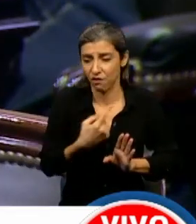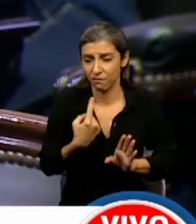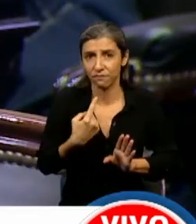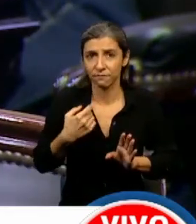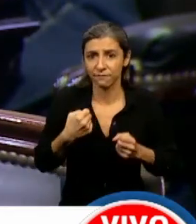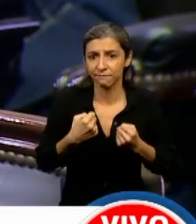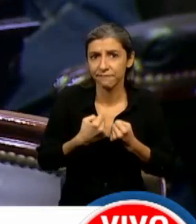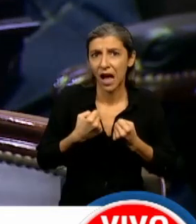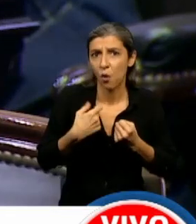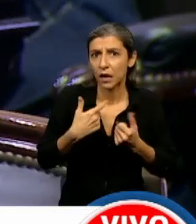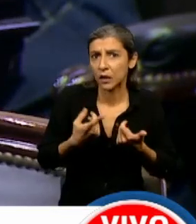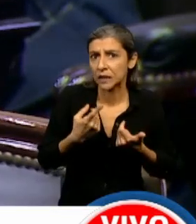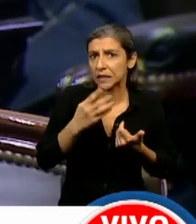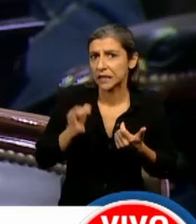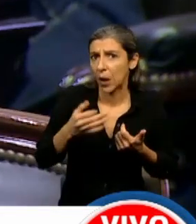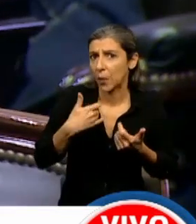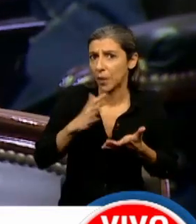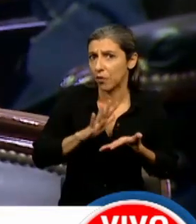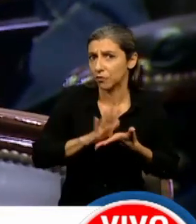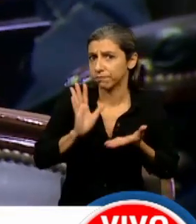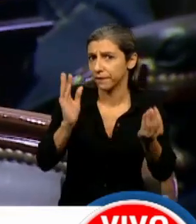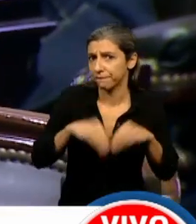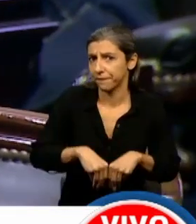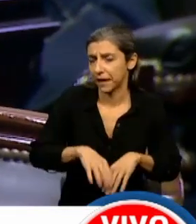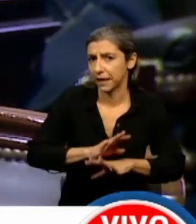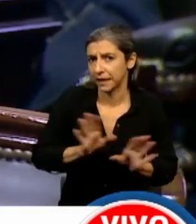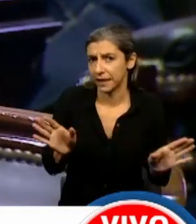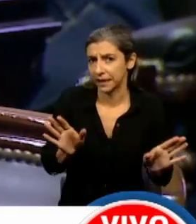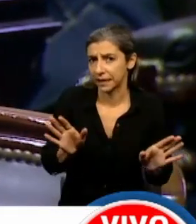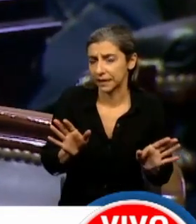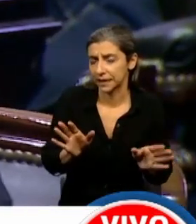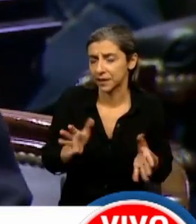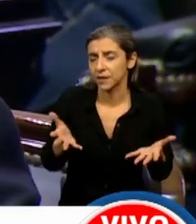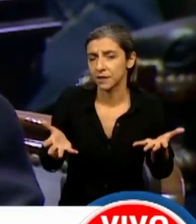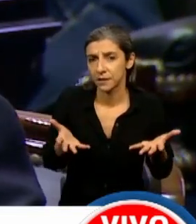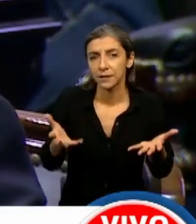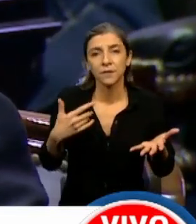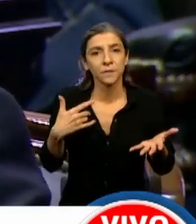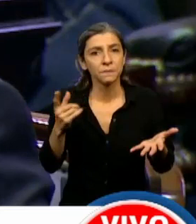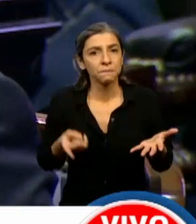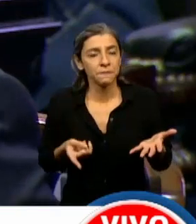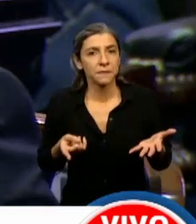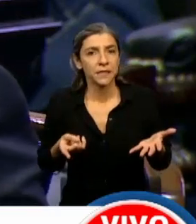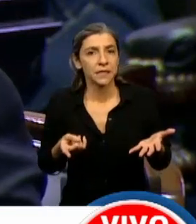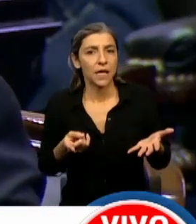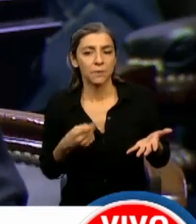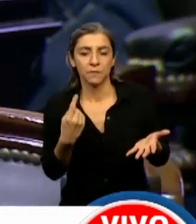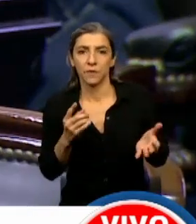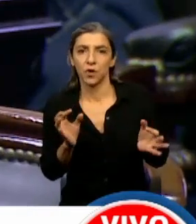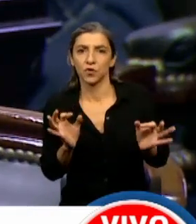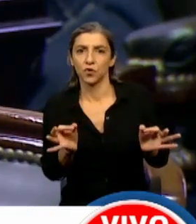de que esa política fracasó de manera rotunda y además le ha